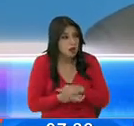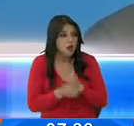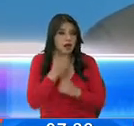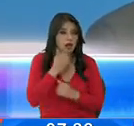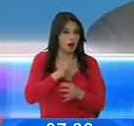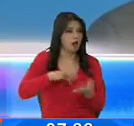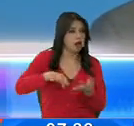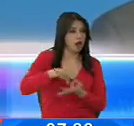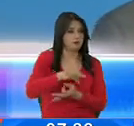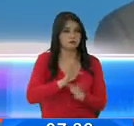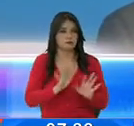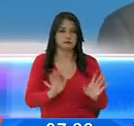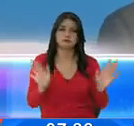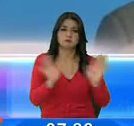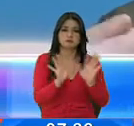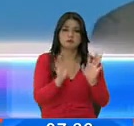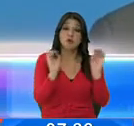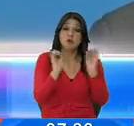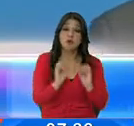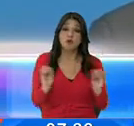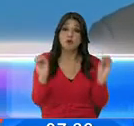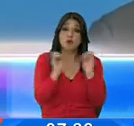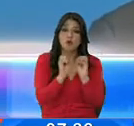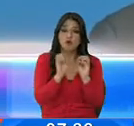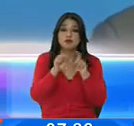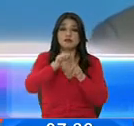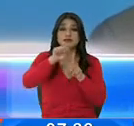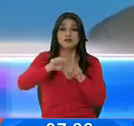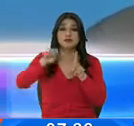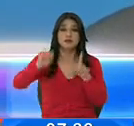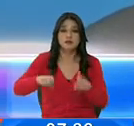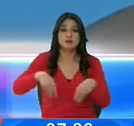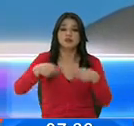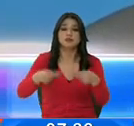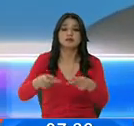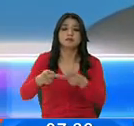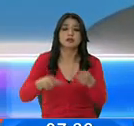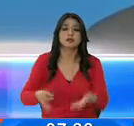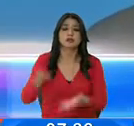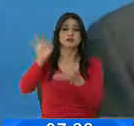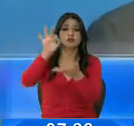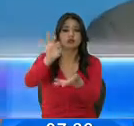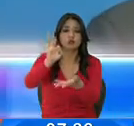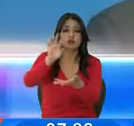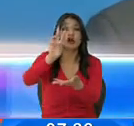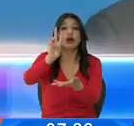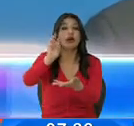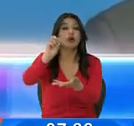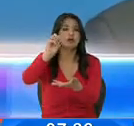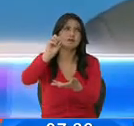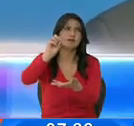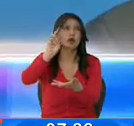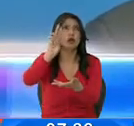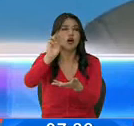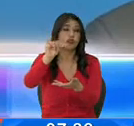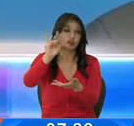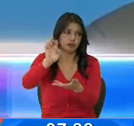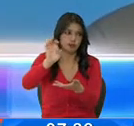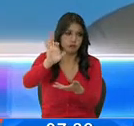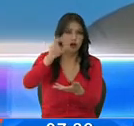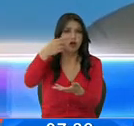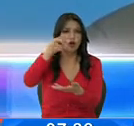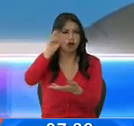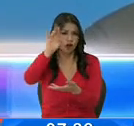frente a ello que no se siga manteniendo un perverso sistema de adjudicación de escaños llamado de exponer que a través del cual